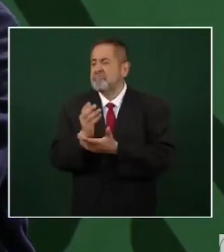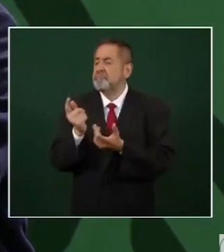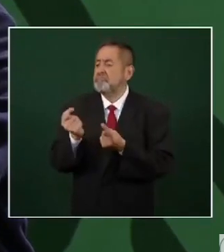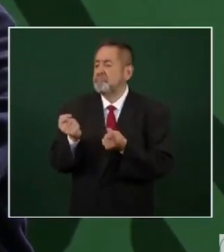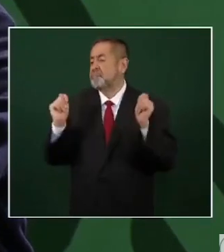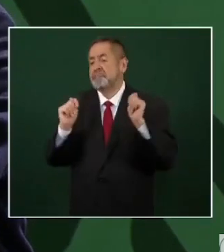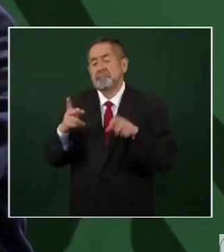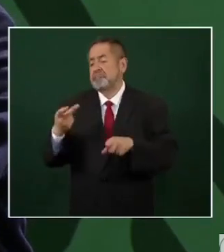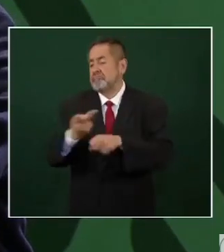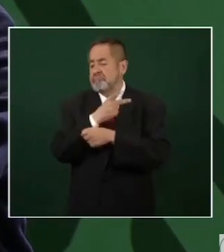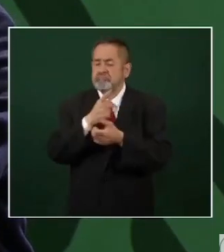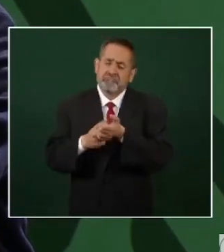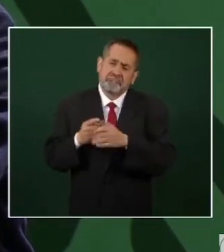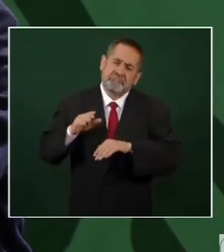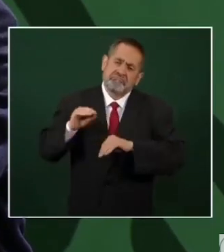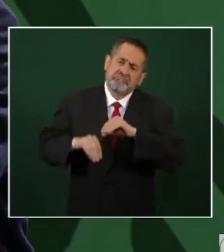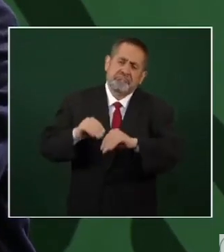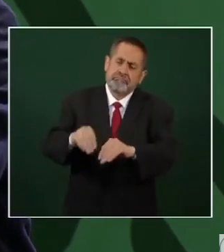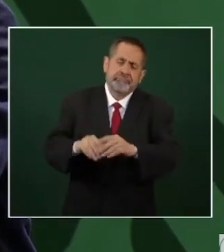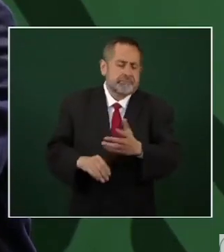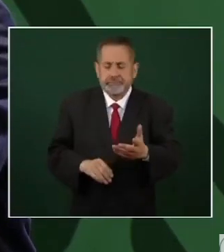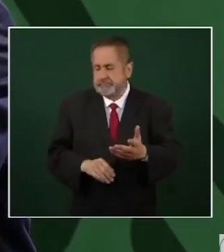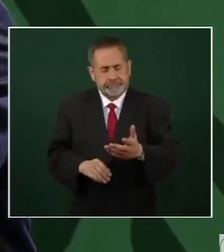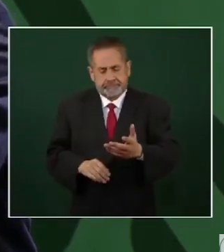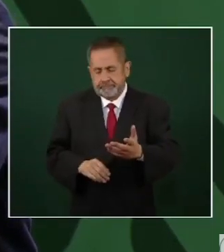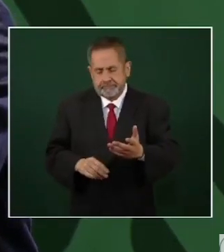importa, o